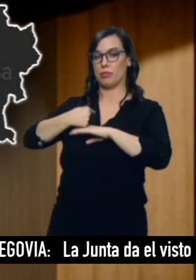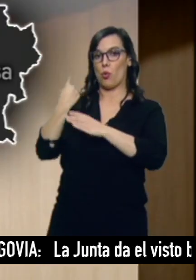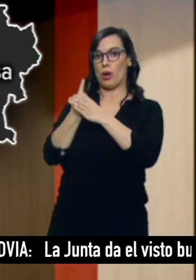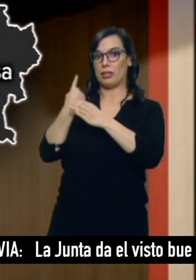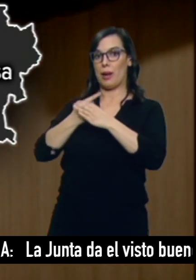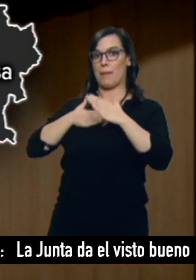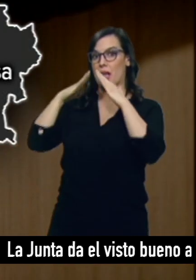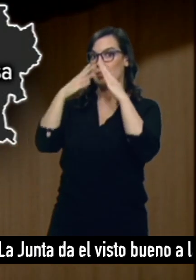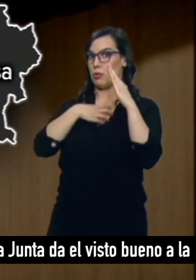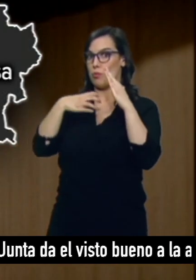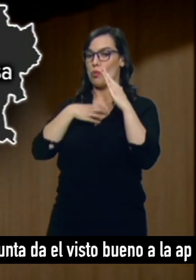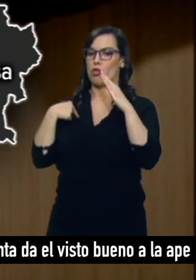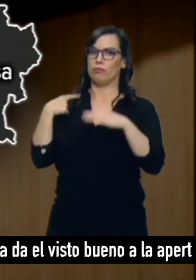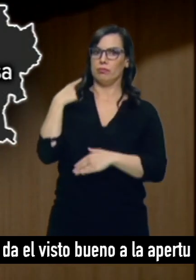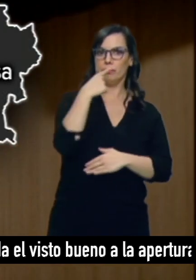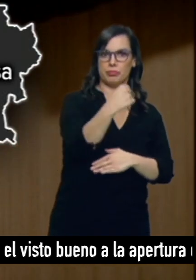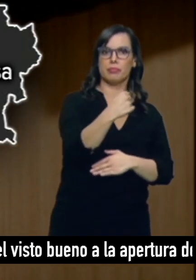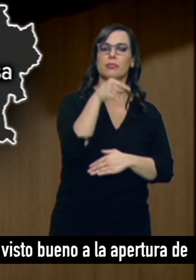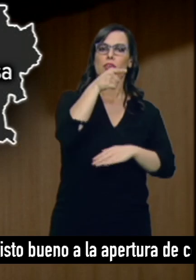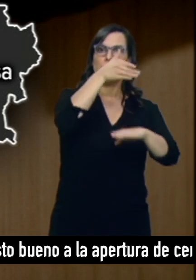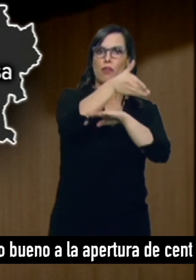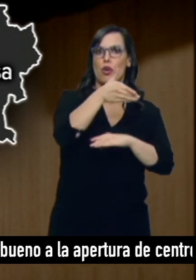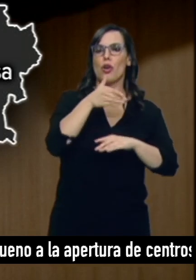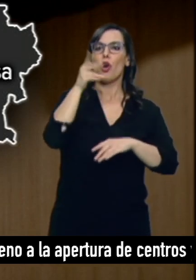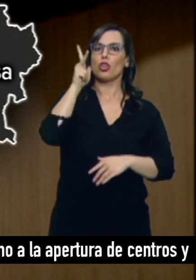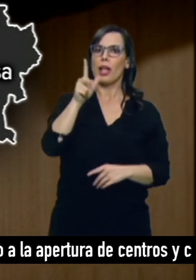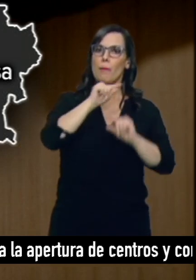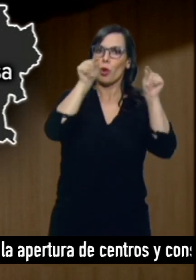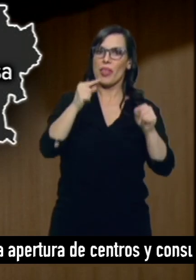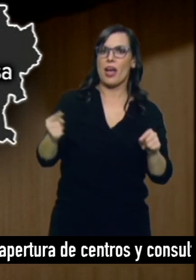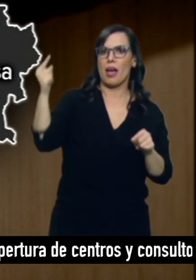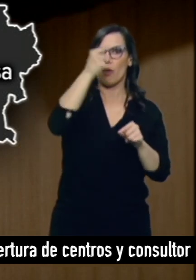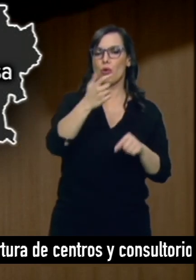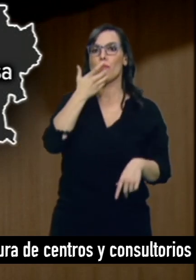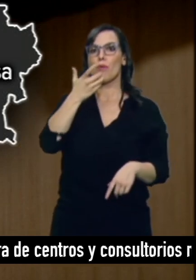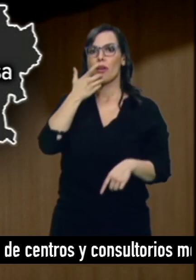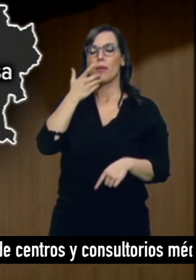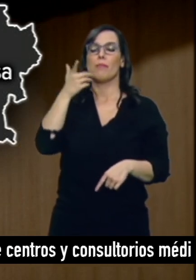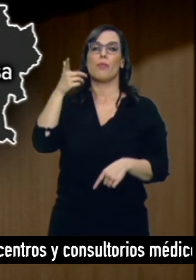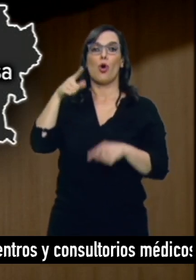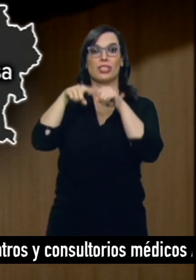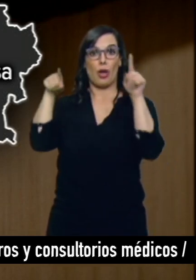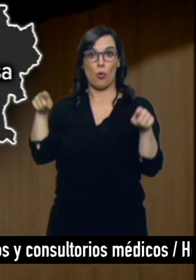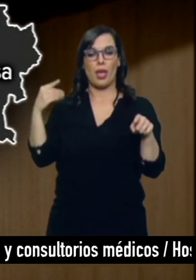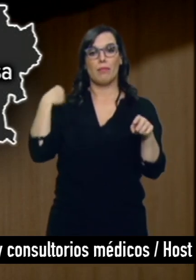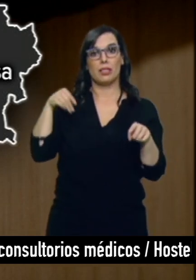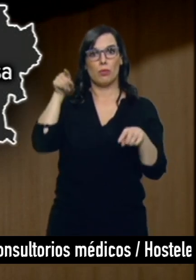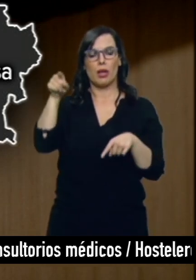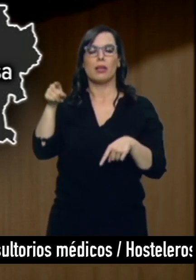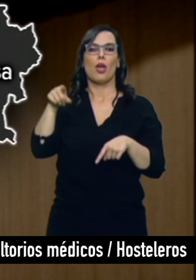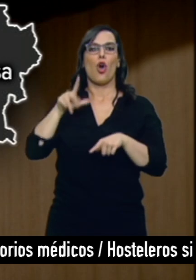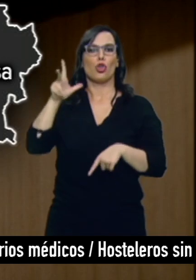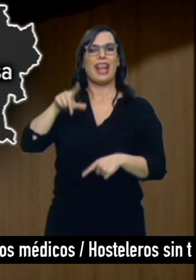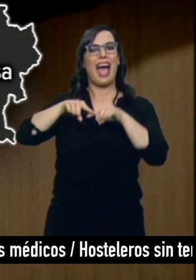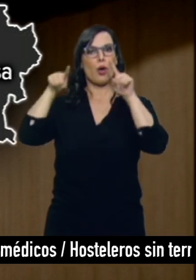ver el hotel que se va a habilitar en cada provincia. Por ejemplo, en Segovia será el Hotel Acueducto o en Valladolid el Hotel Roma.